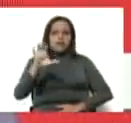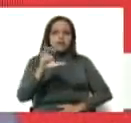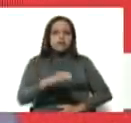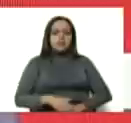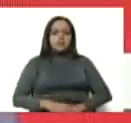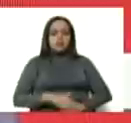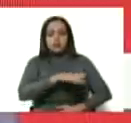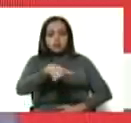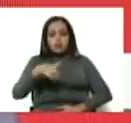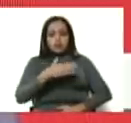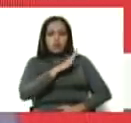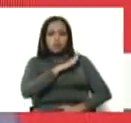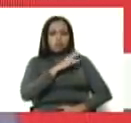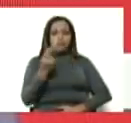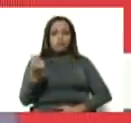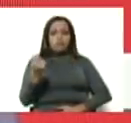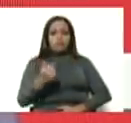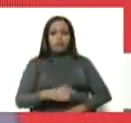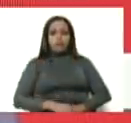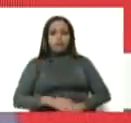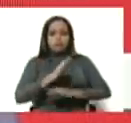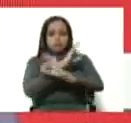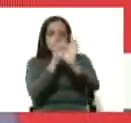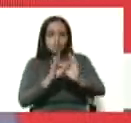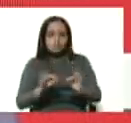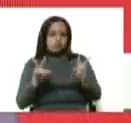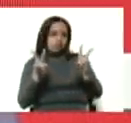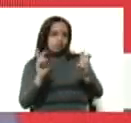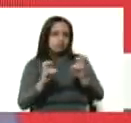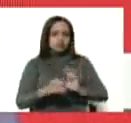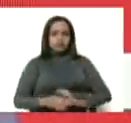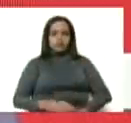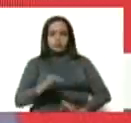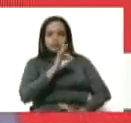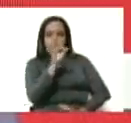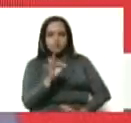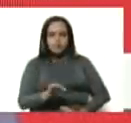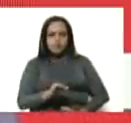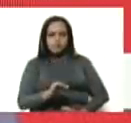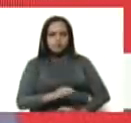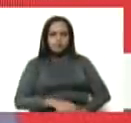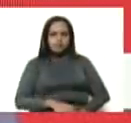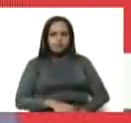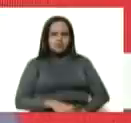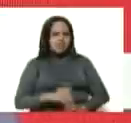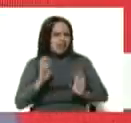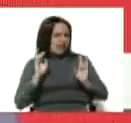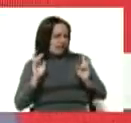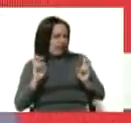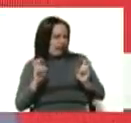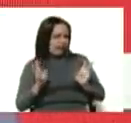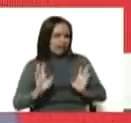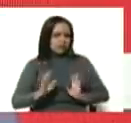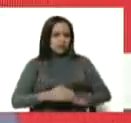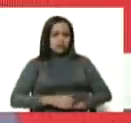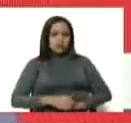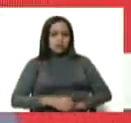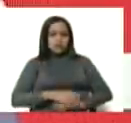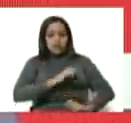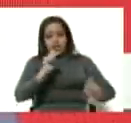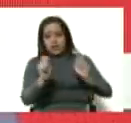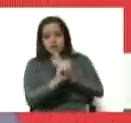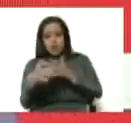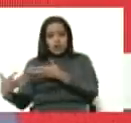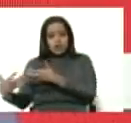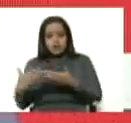nuestros recursos. Son formas novedosas, formas atípicas, que sustituyeron la guerra convencional,